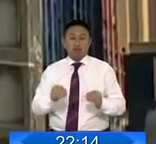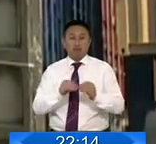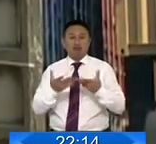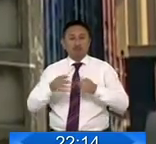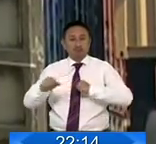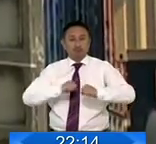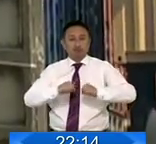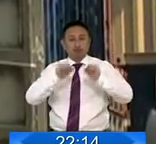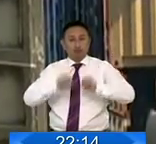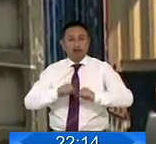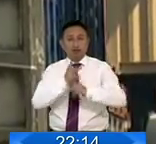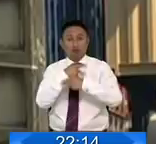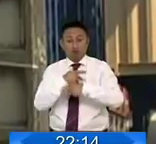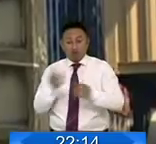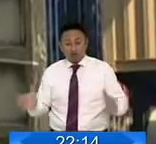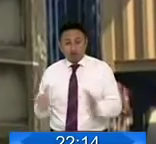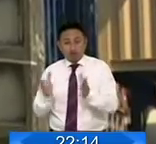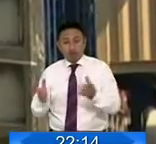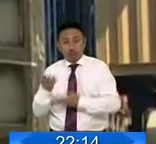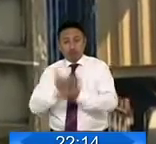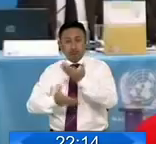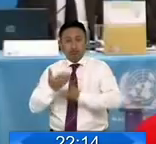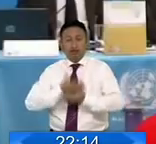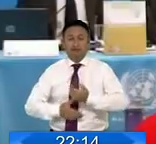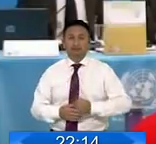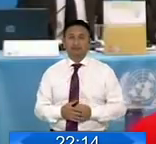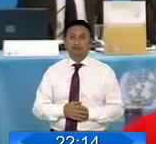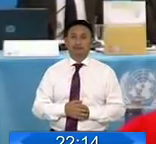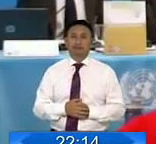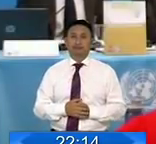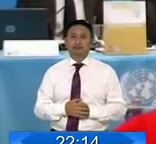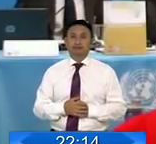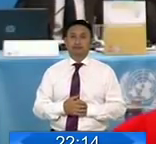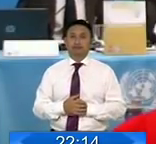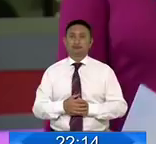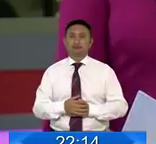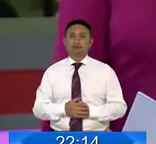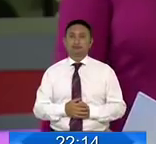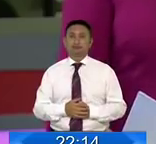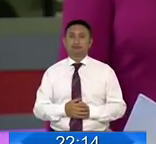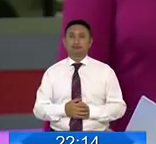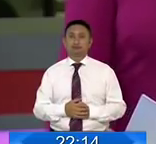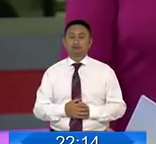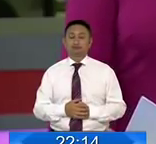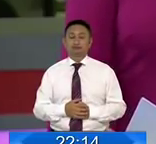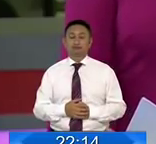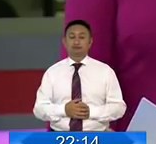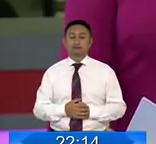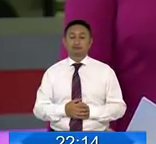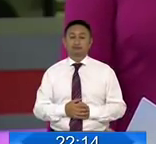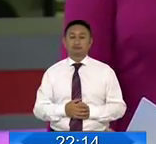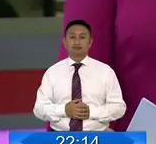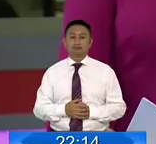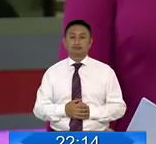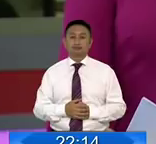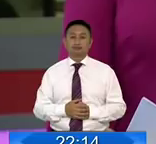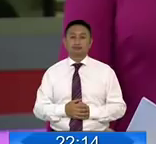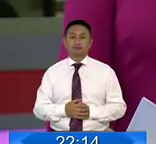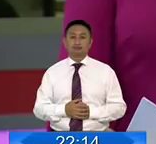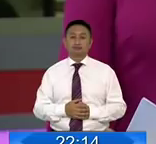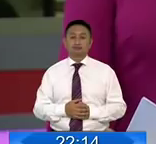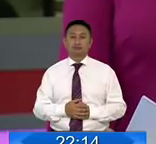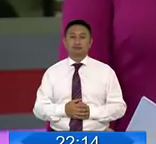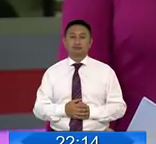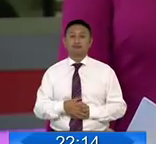en promover el comercio intrarregional, informó Javier Rosero. La posibilidad de postularse para la